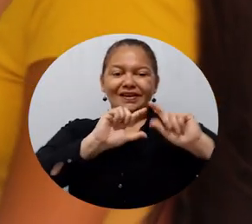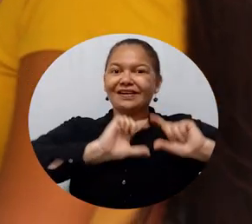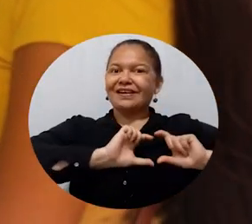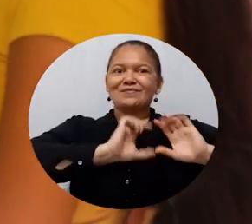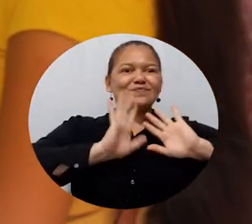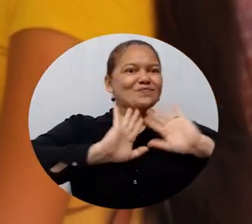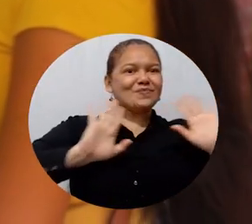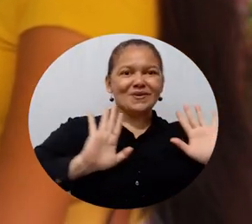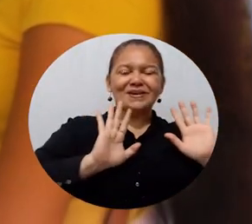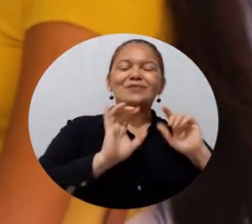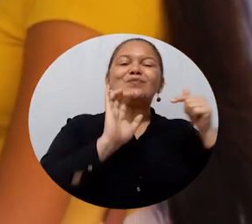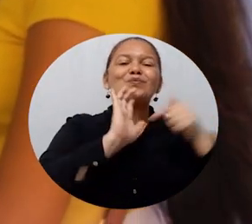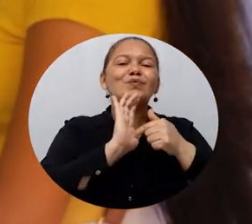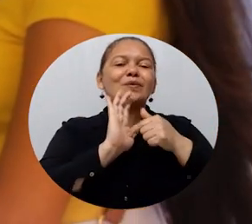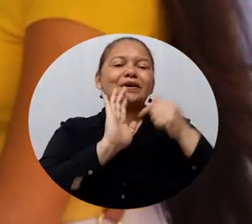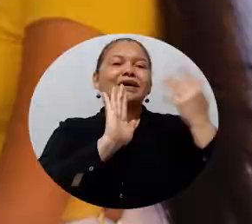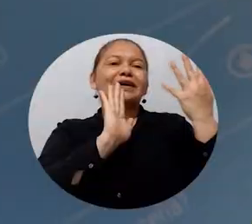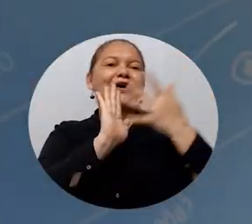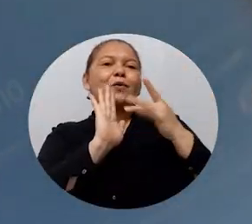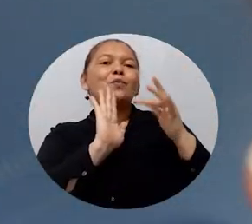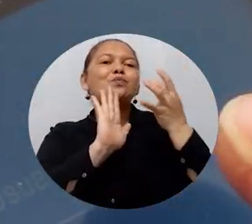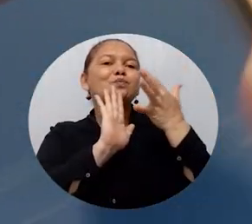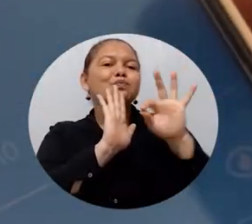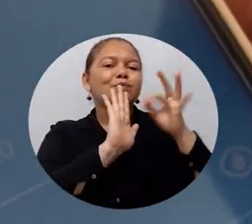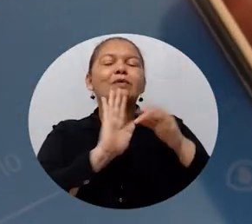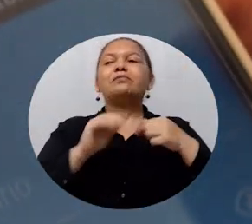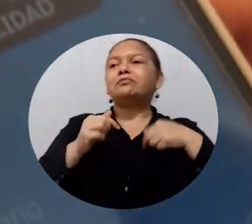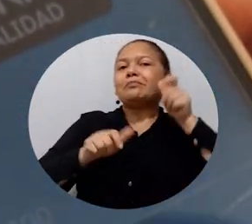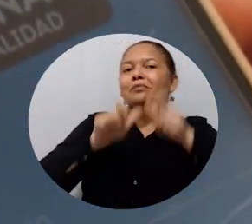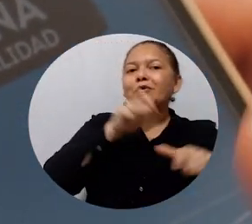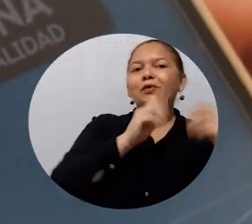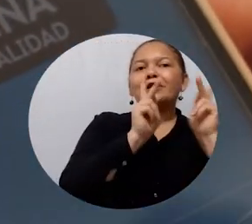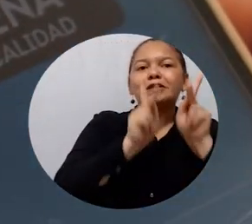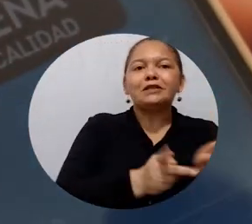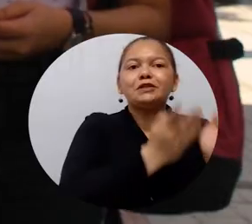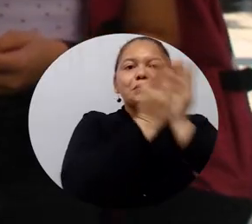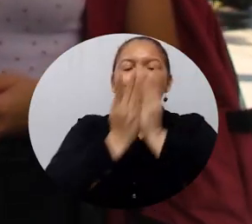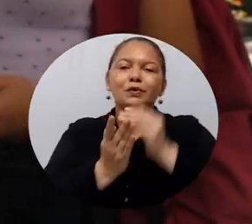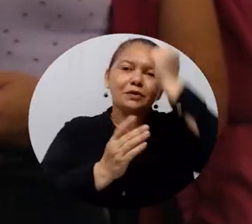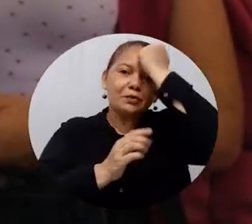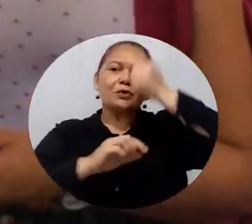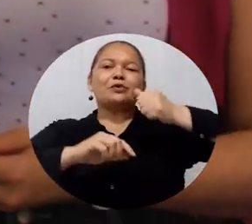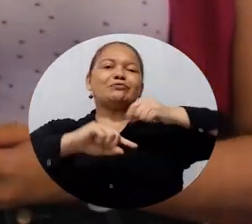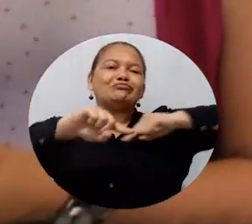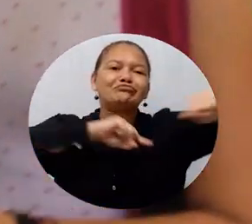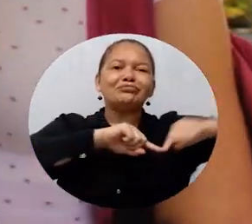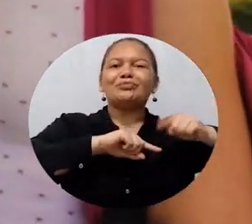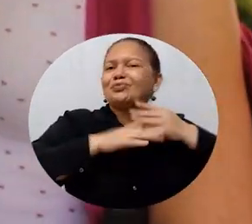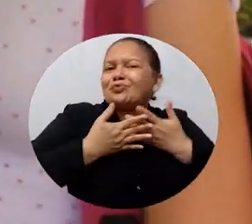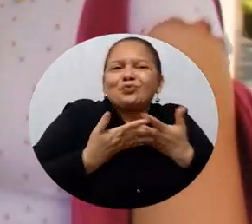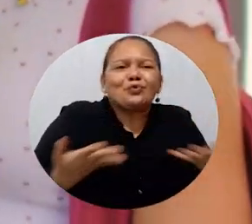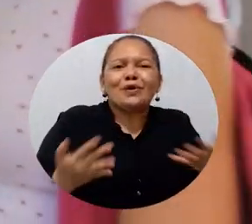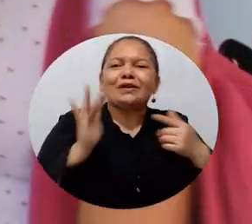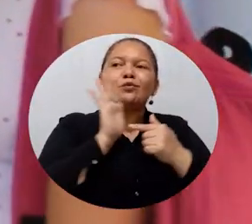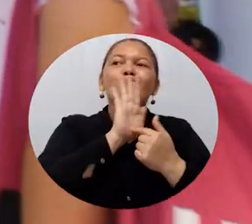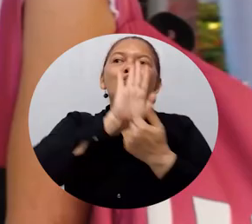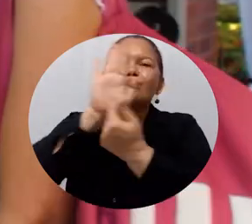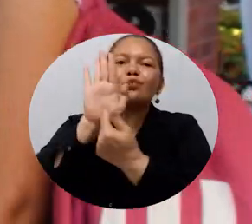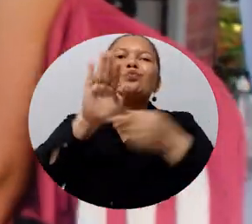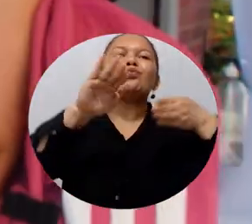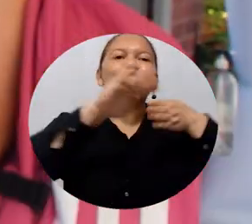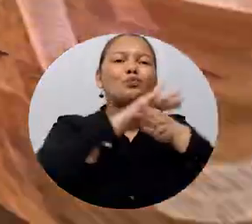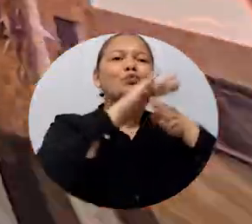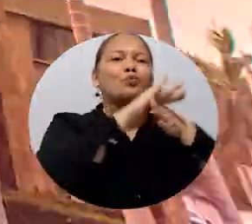para que estudiantes docentes funcionarios y demás miembros accedan de manera ágil y vio segura al campus y a los servicios que ofrece la